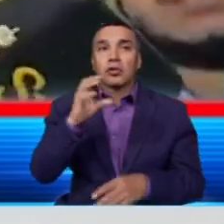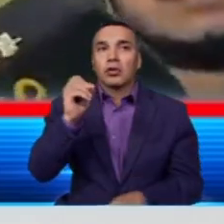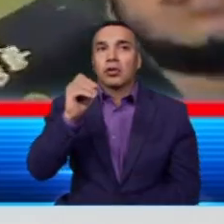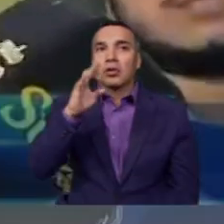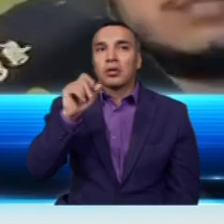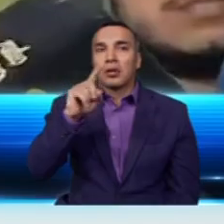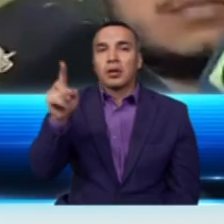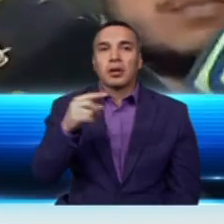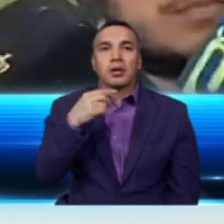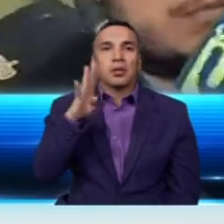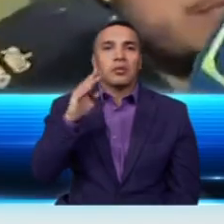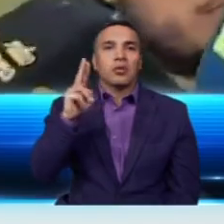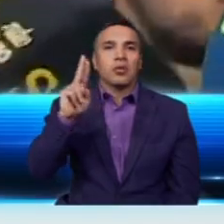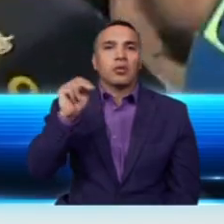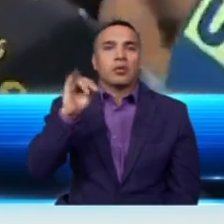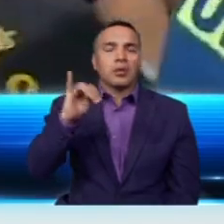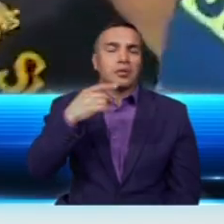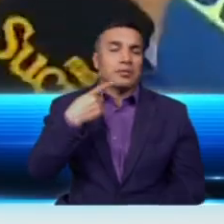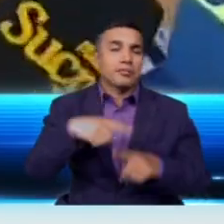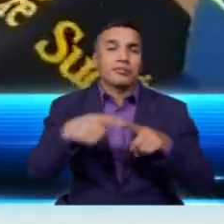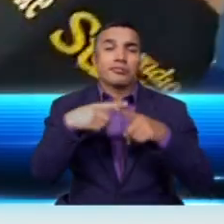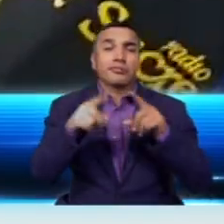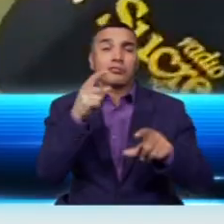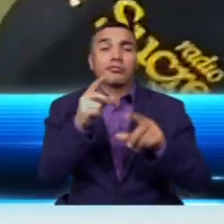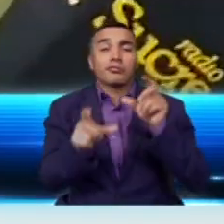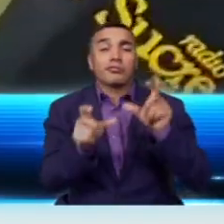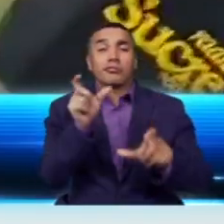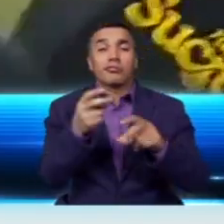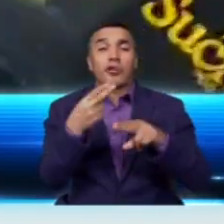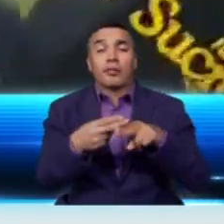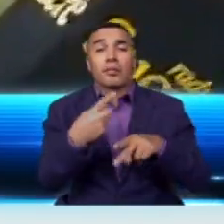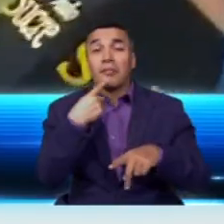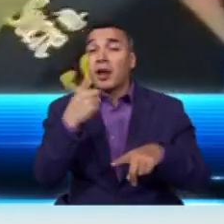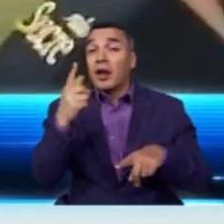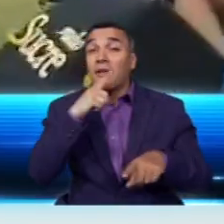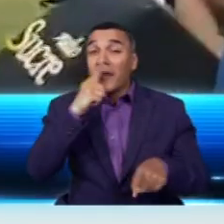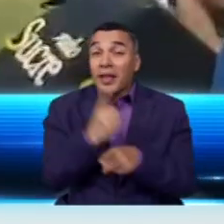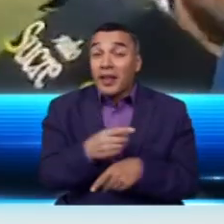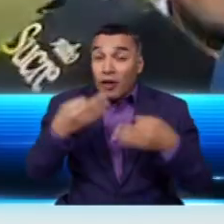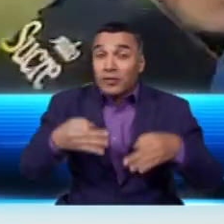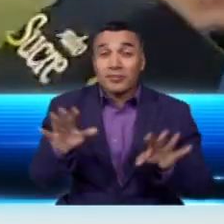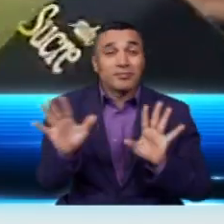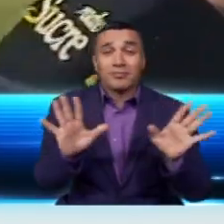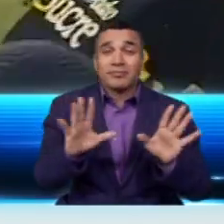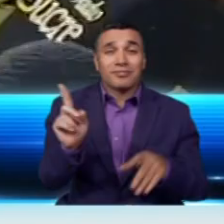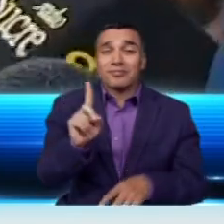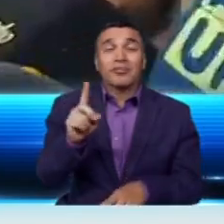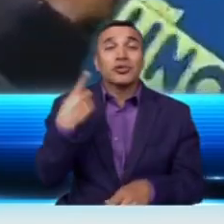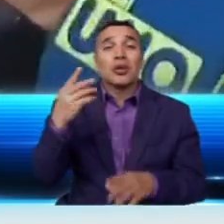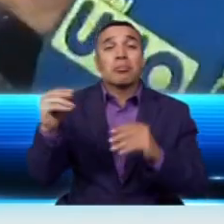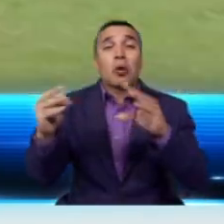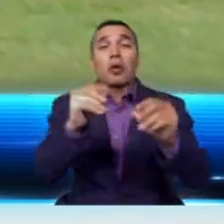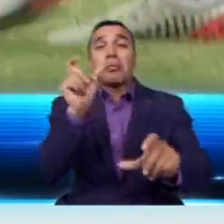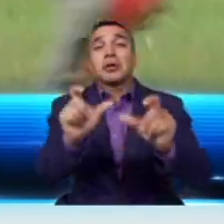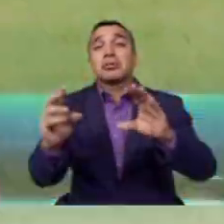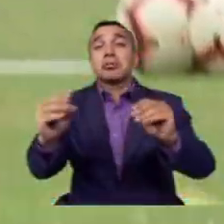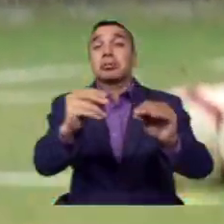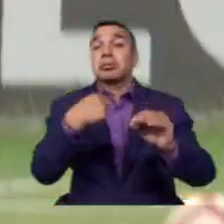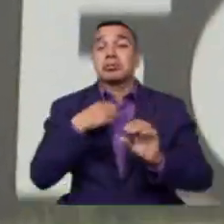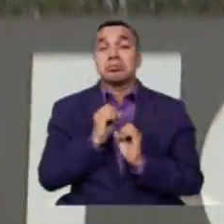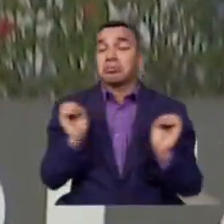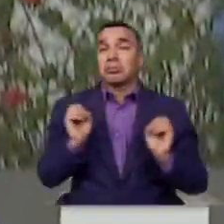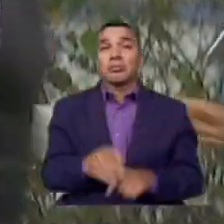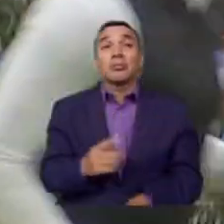de Wilfred Bouni, se hablan de muchísimos jugadores y solo son rumores, realmente no tenemos pensado